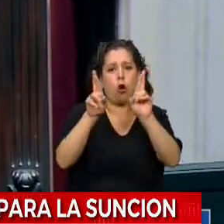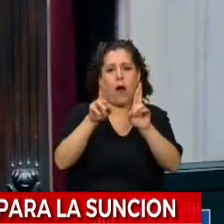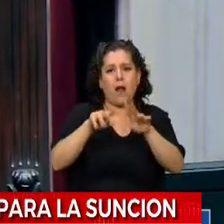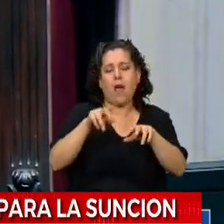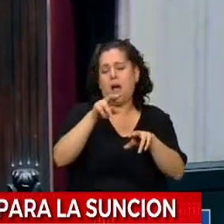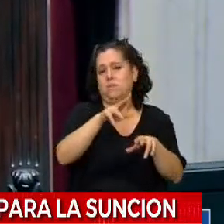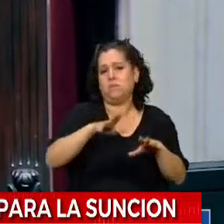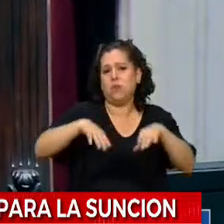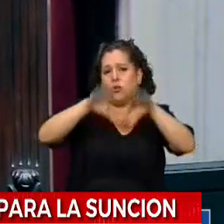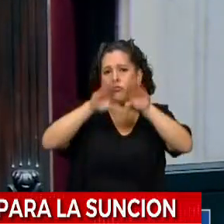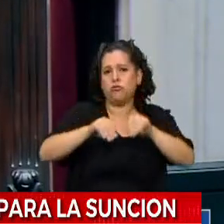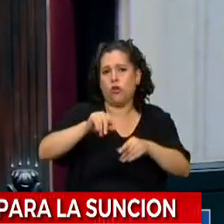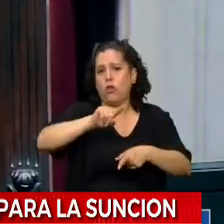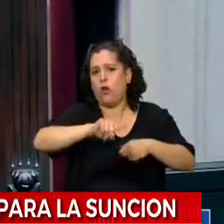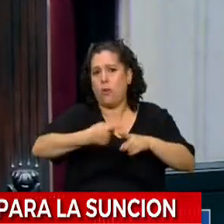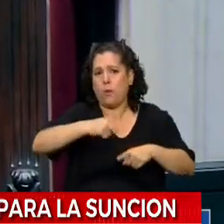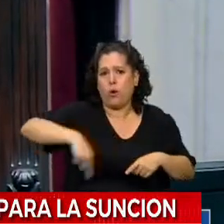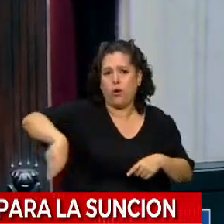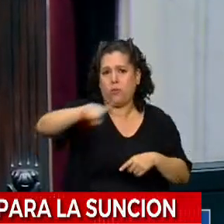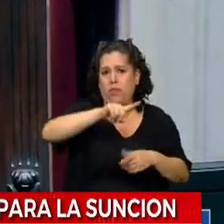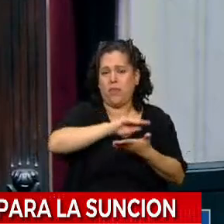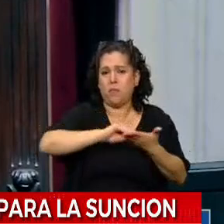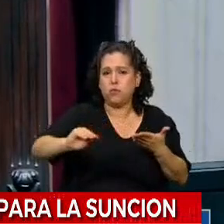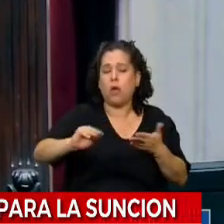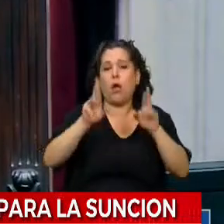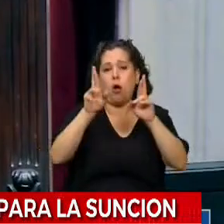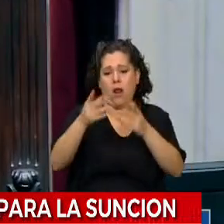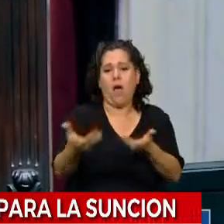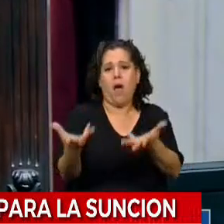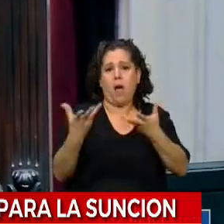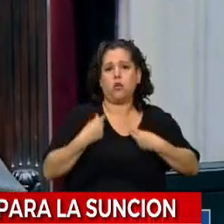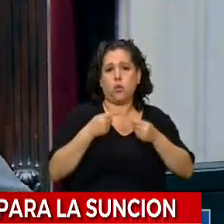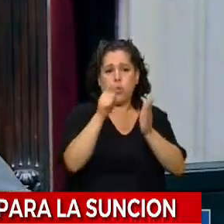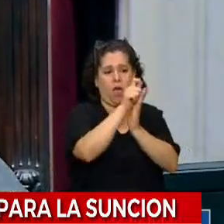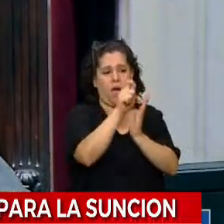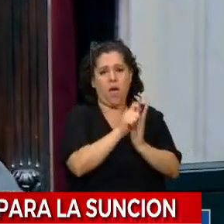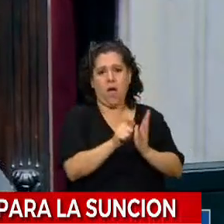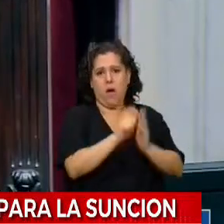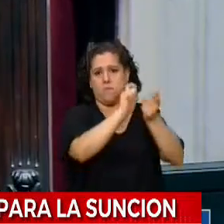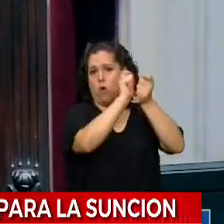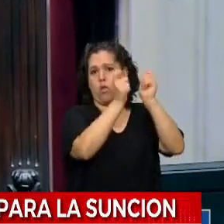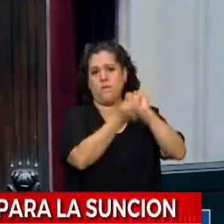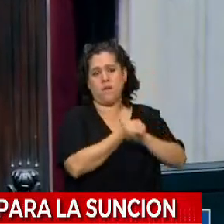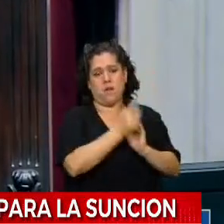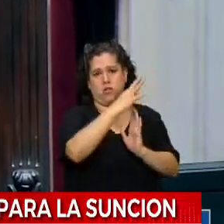participen en la elaboración y aprobación del texto de las modificaciones que se acuerden.